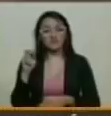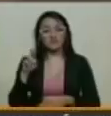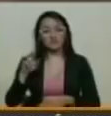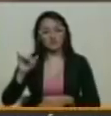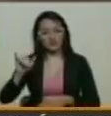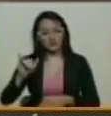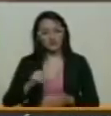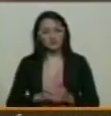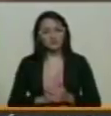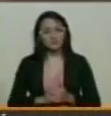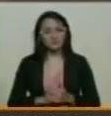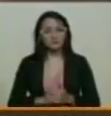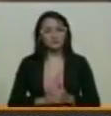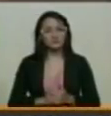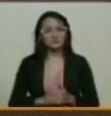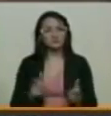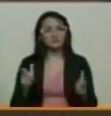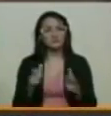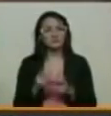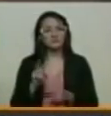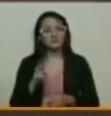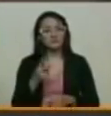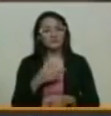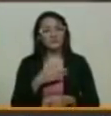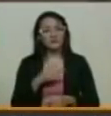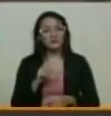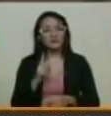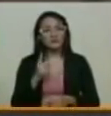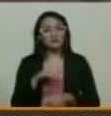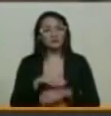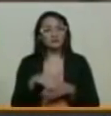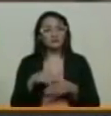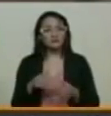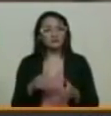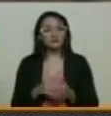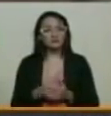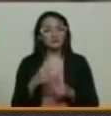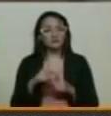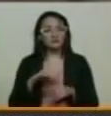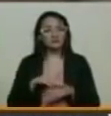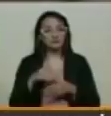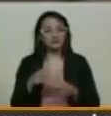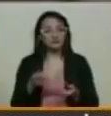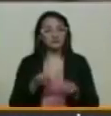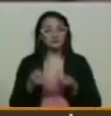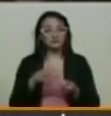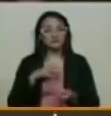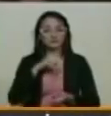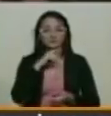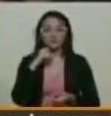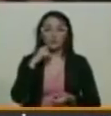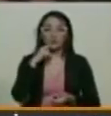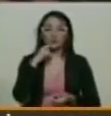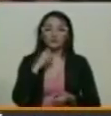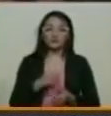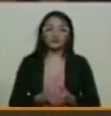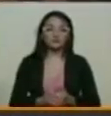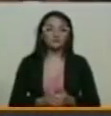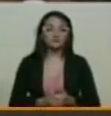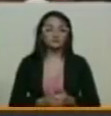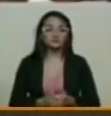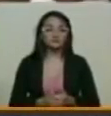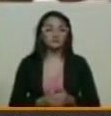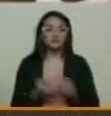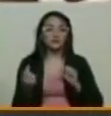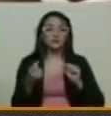se estableció el encuentro con el viceprimer ministro y el ministro de Finanzas de Rusia, Anton Siluanov, en el que el